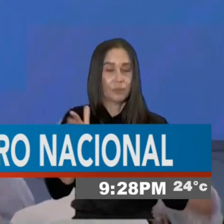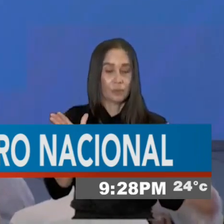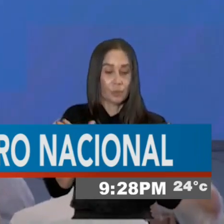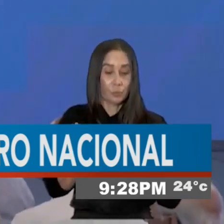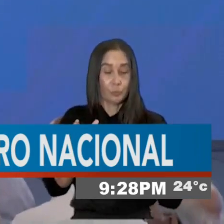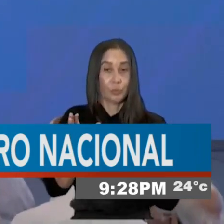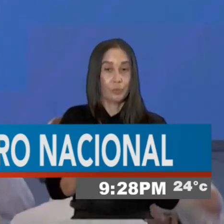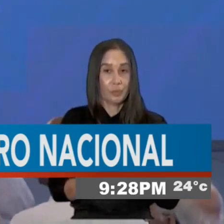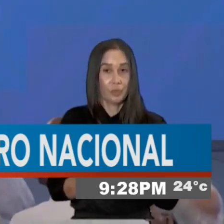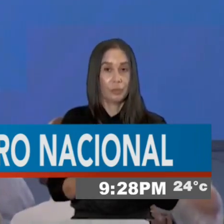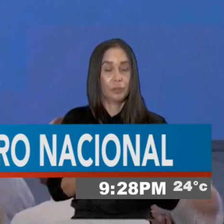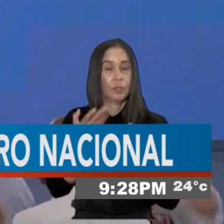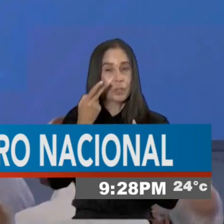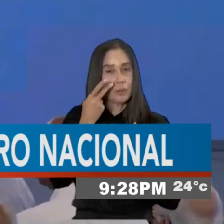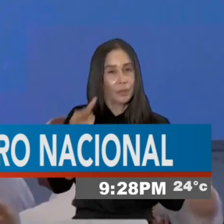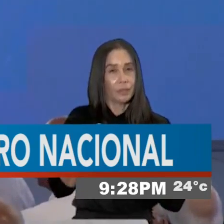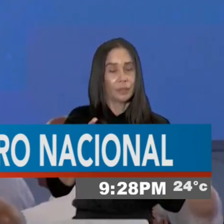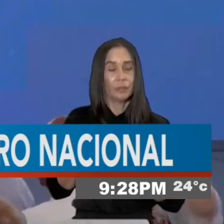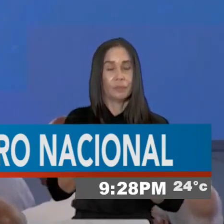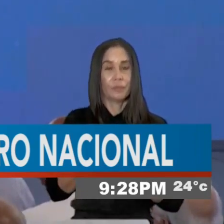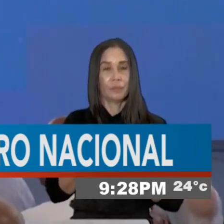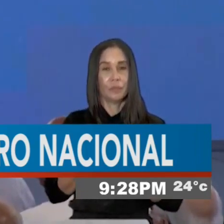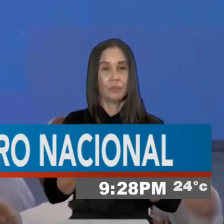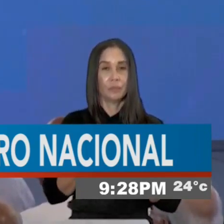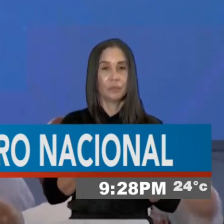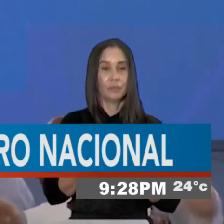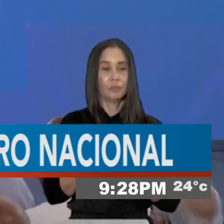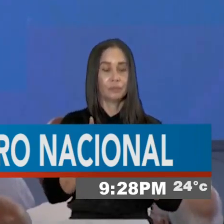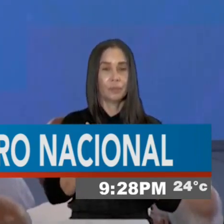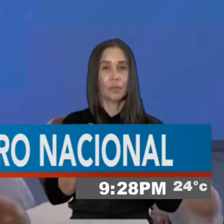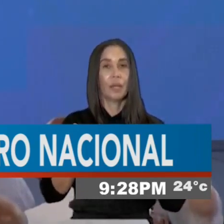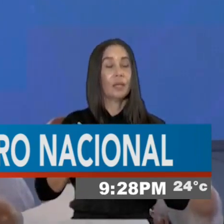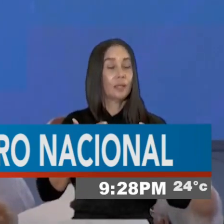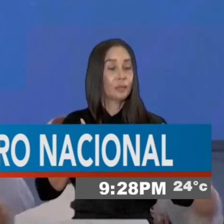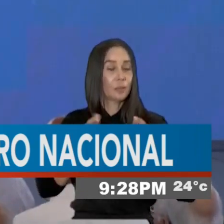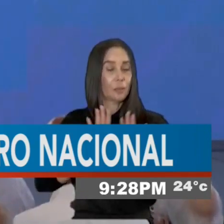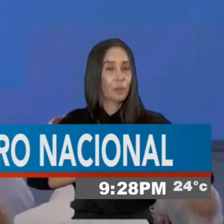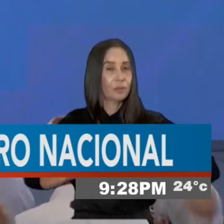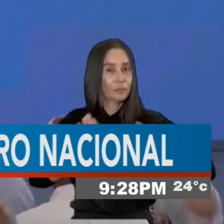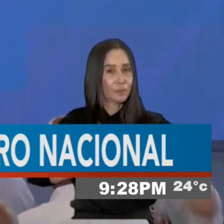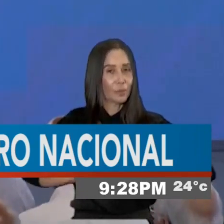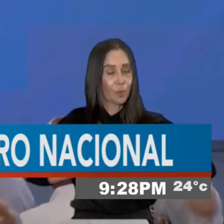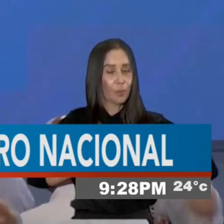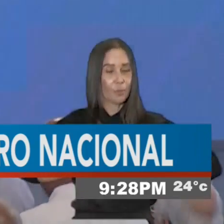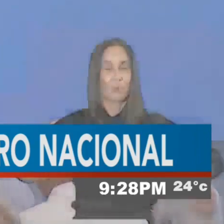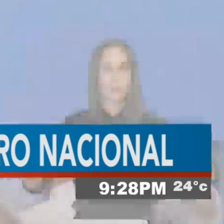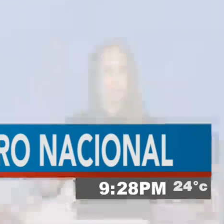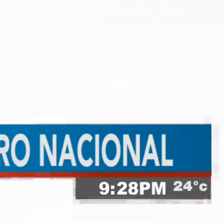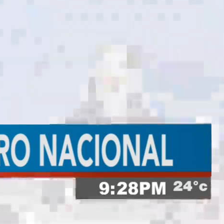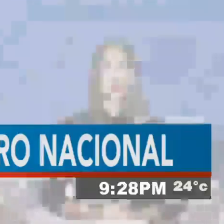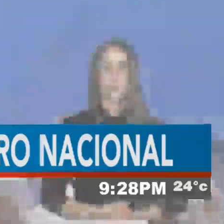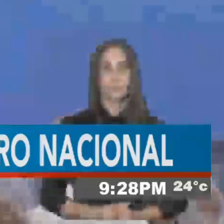gente, y entonces se está solucionando con eso para sentirnos más cómodos en el día de la inauguración.